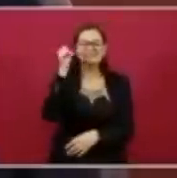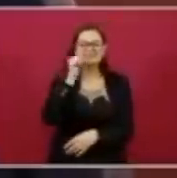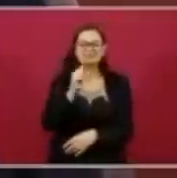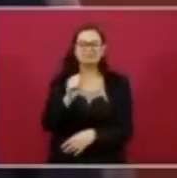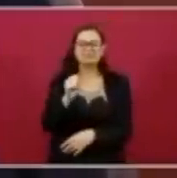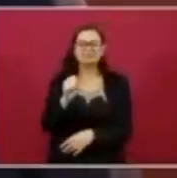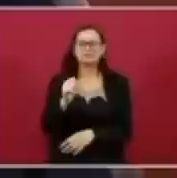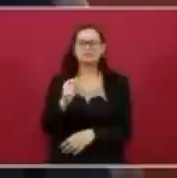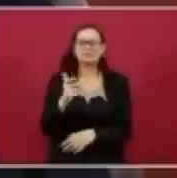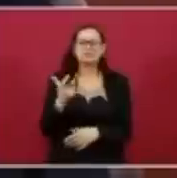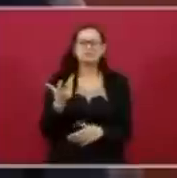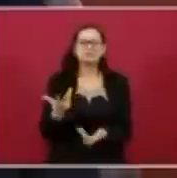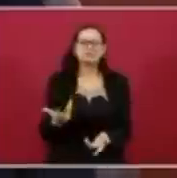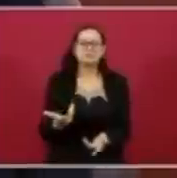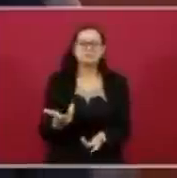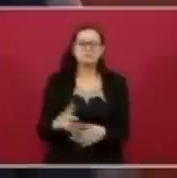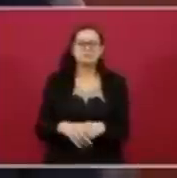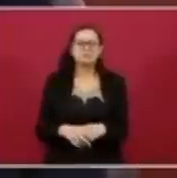ha sido